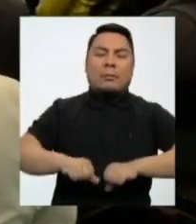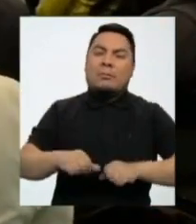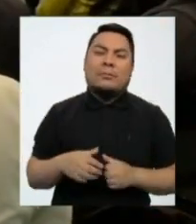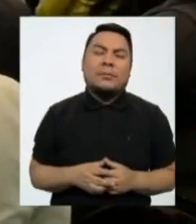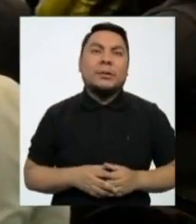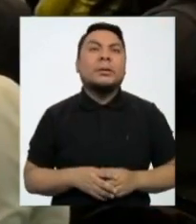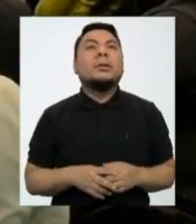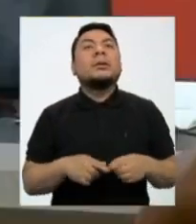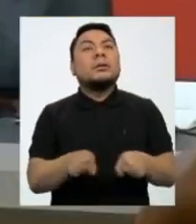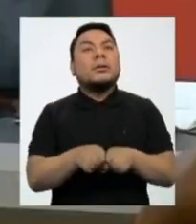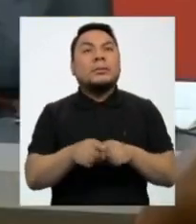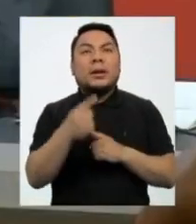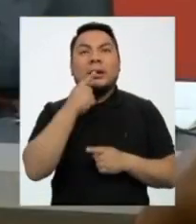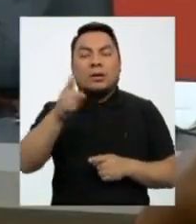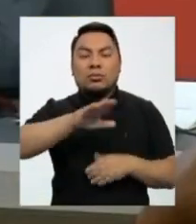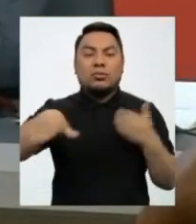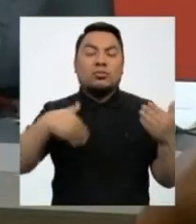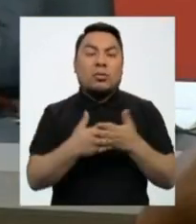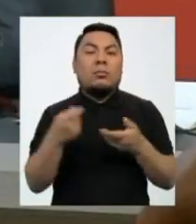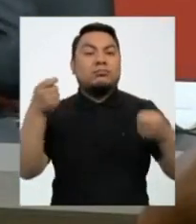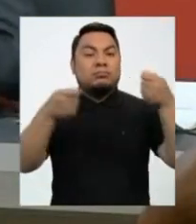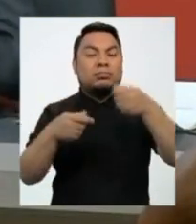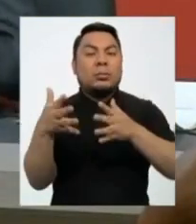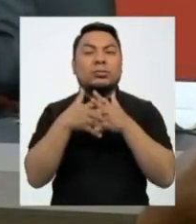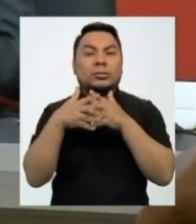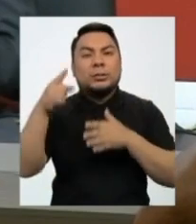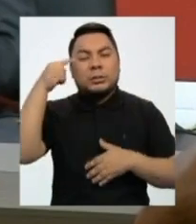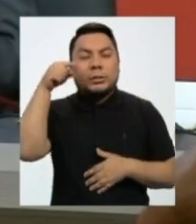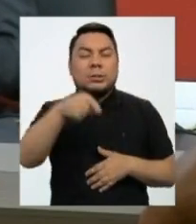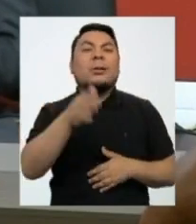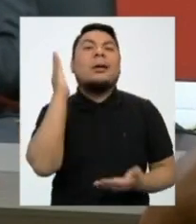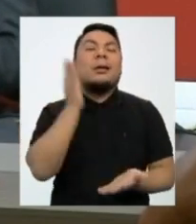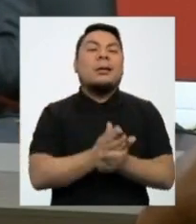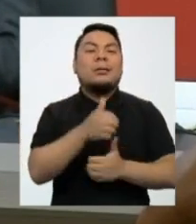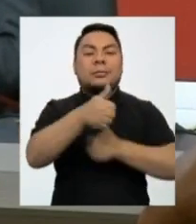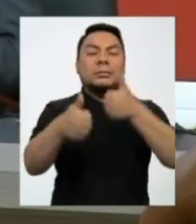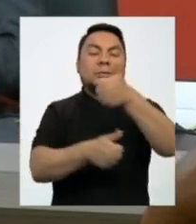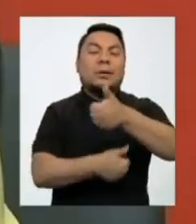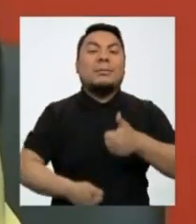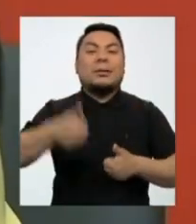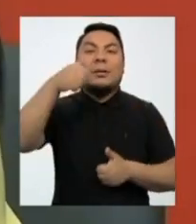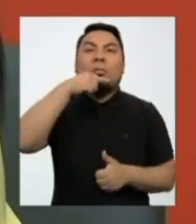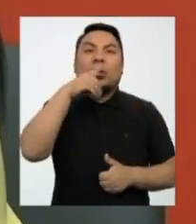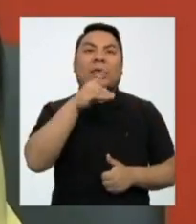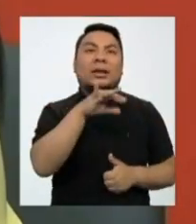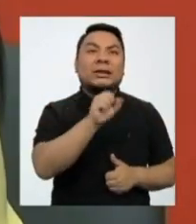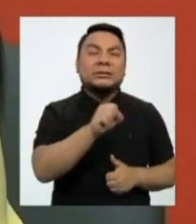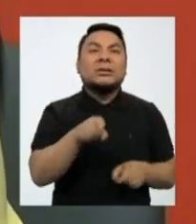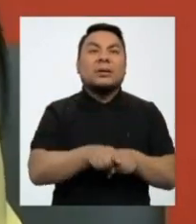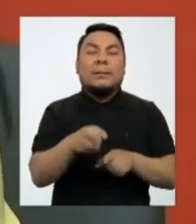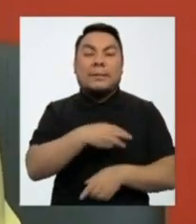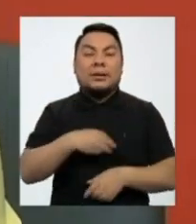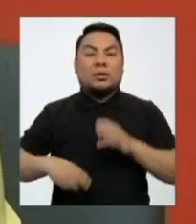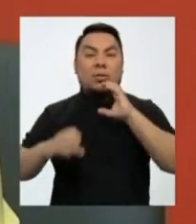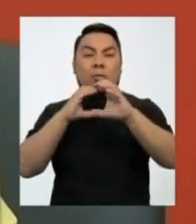Flores, el Departamento del Tesoro estadounidense impuso sanciones a la vicepresidenta Delcy Rodríguez y los ministros de